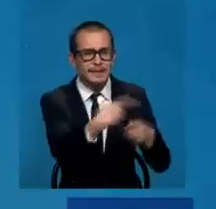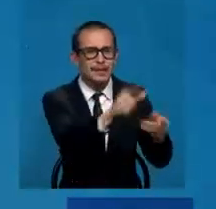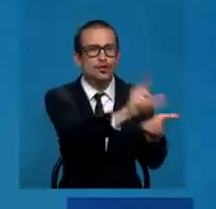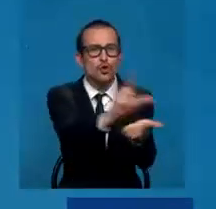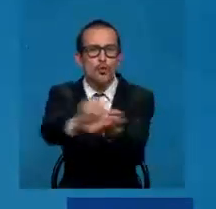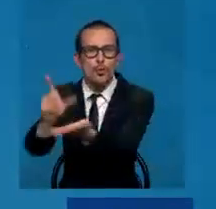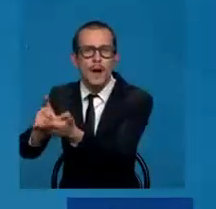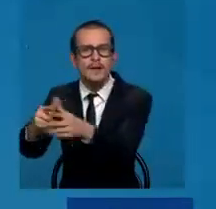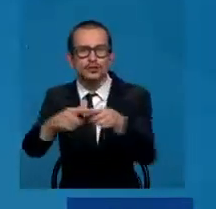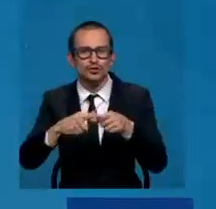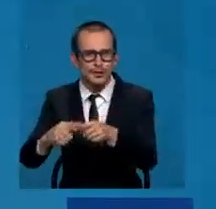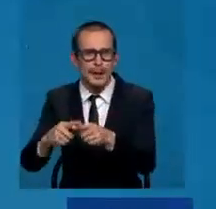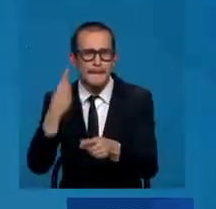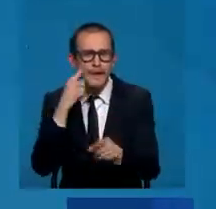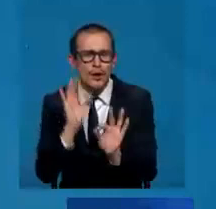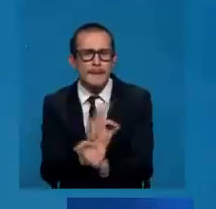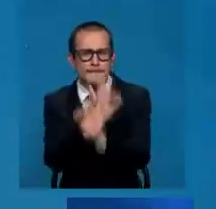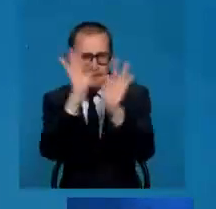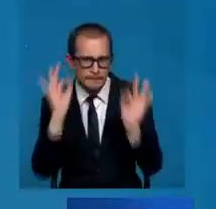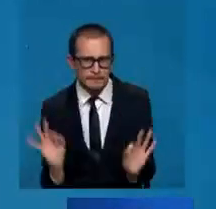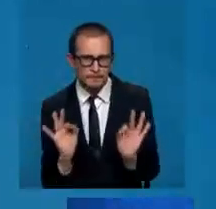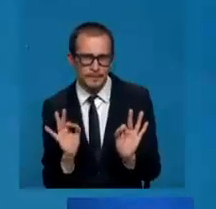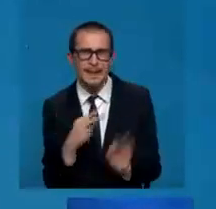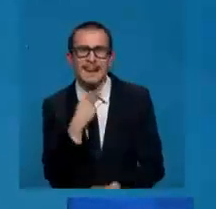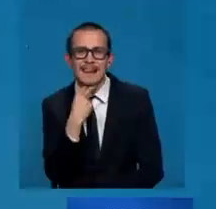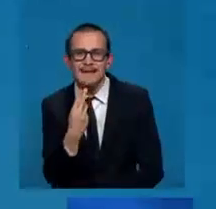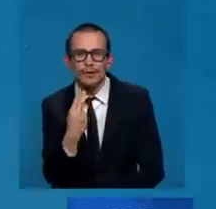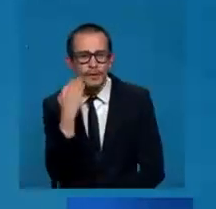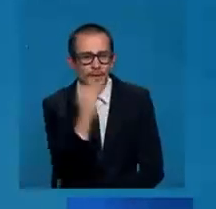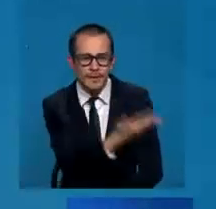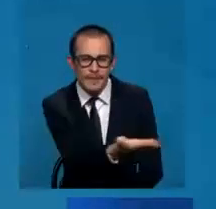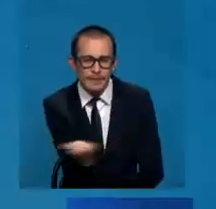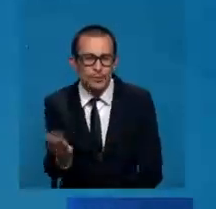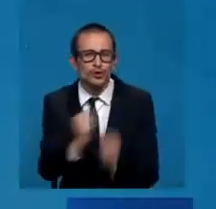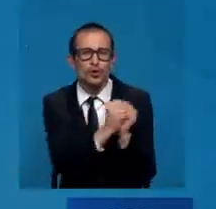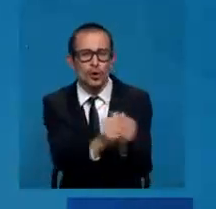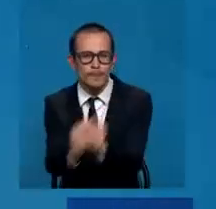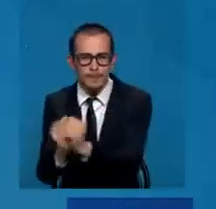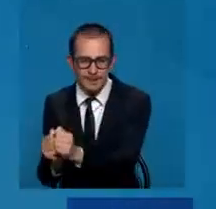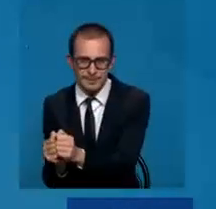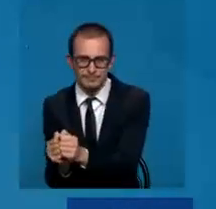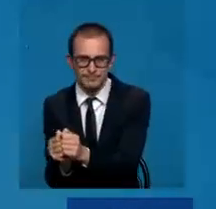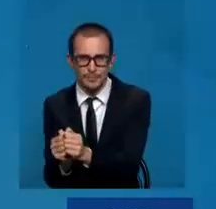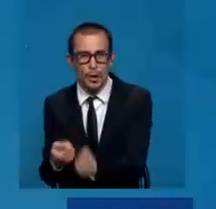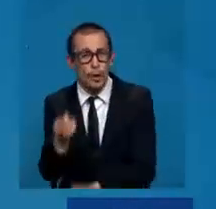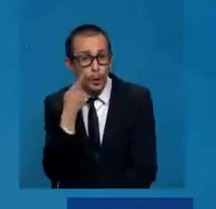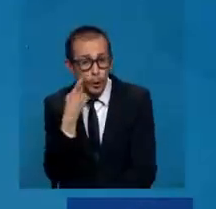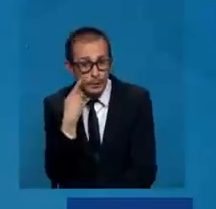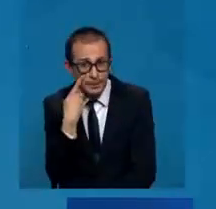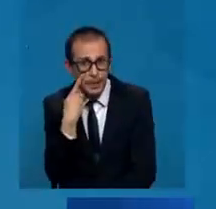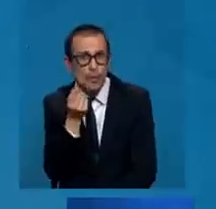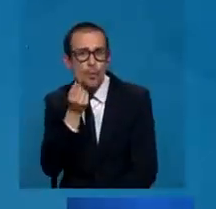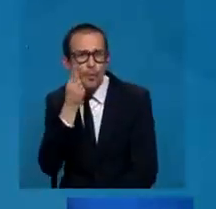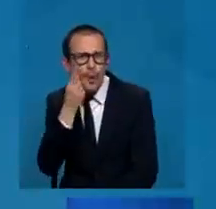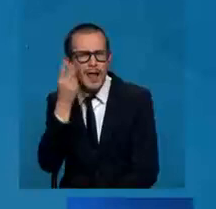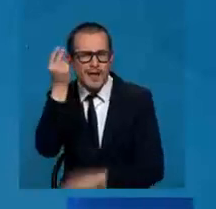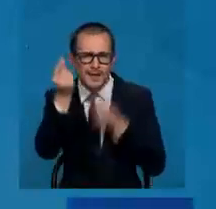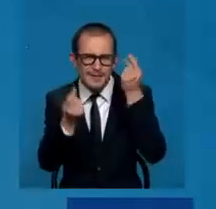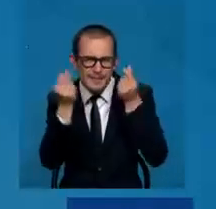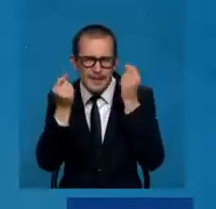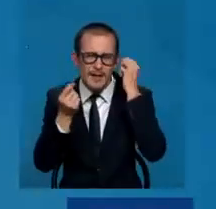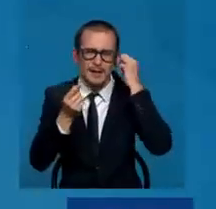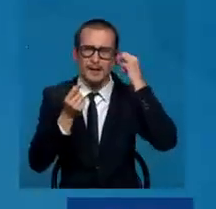sectores, pero muy especialmente la voz de nuestros ciudadanos, y conocer cuáles son sus ideas y